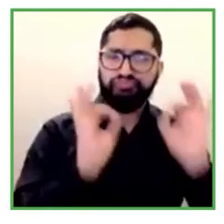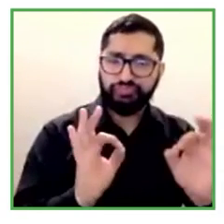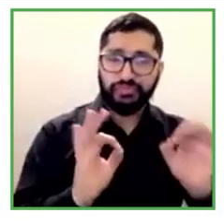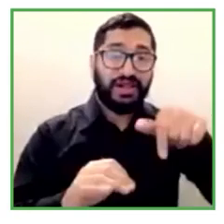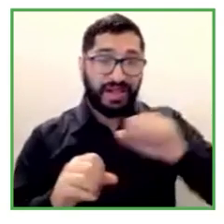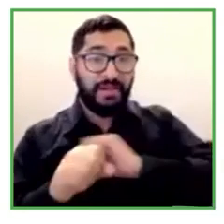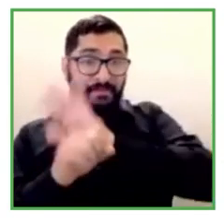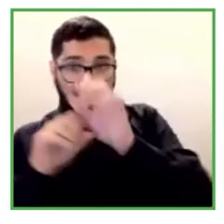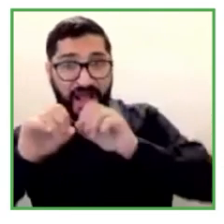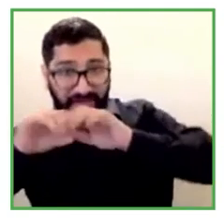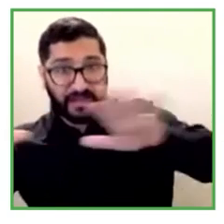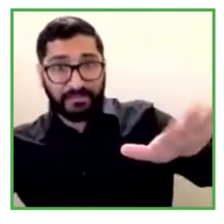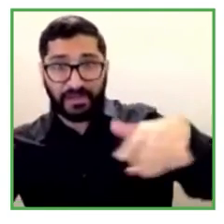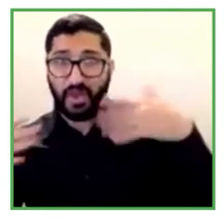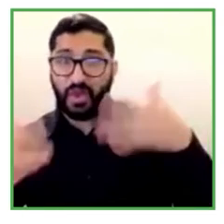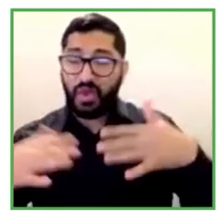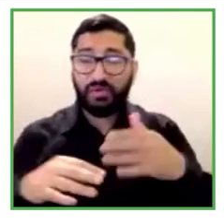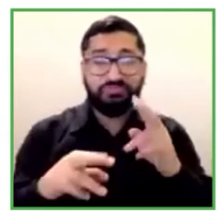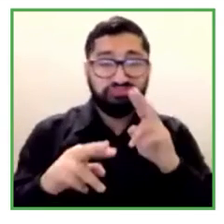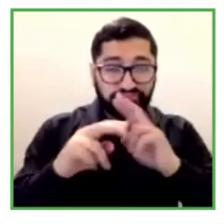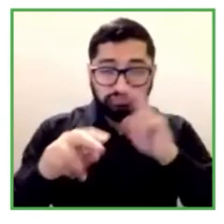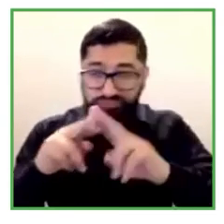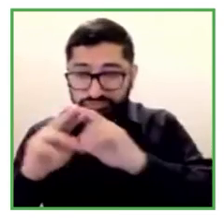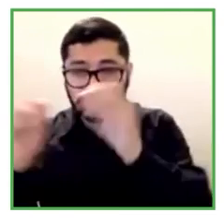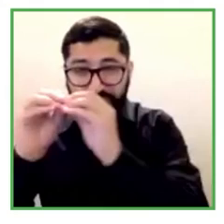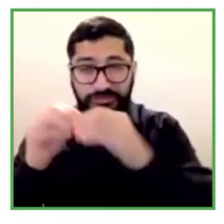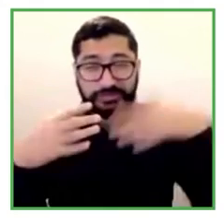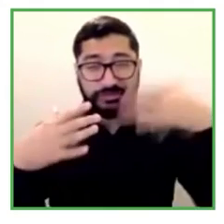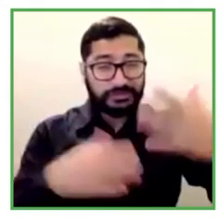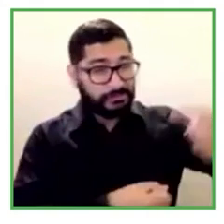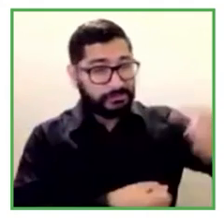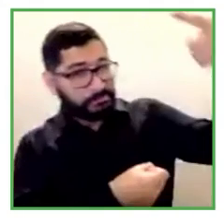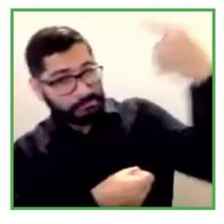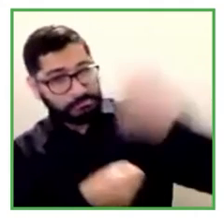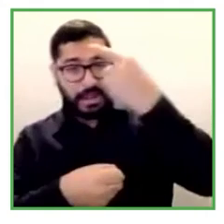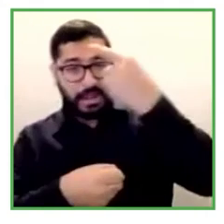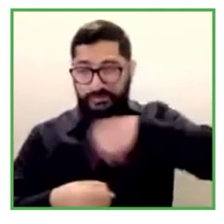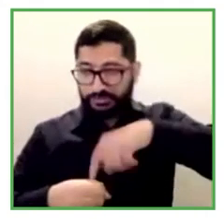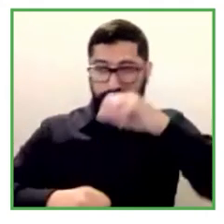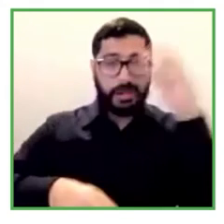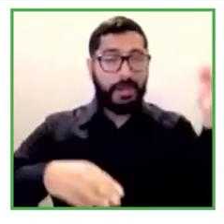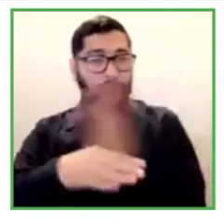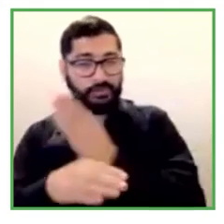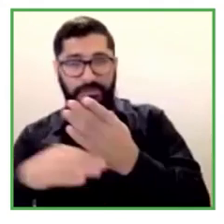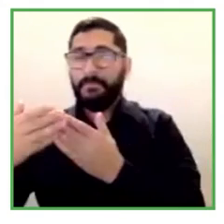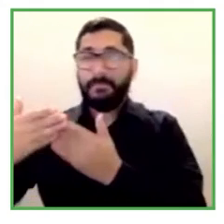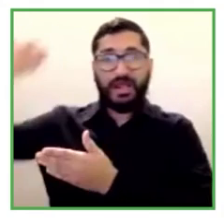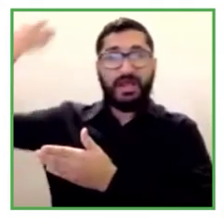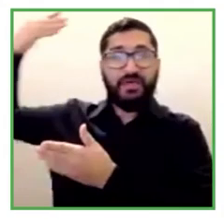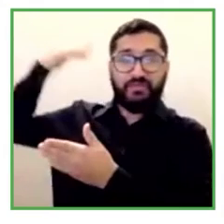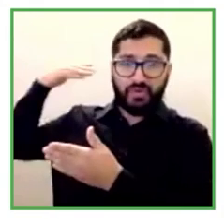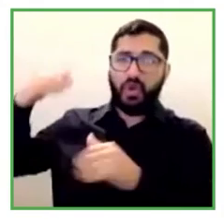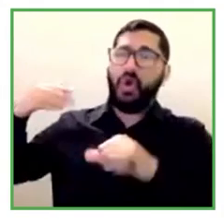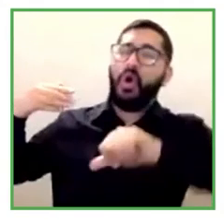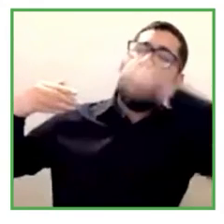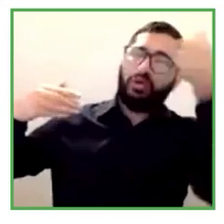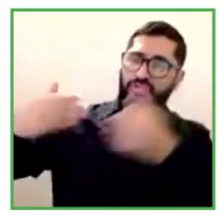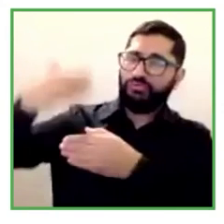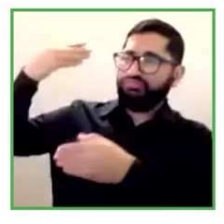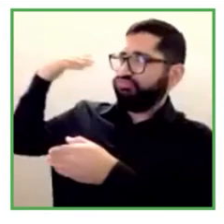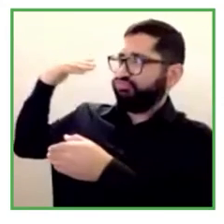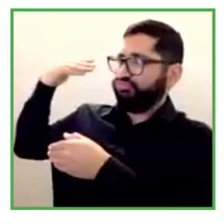habíamos desarrollado en forma previa y otras empresas tuvieron que subirse un poquito más tarde, tal vez, o más presionados a